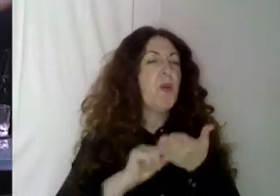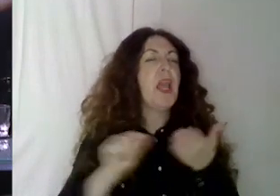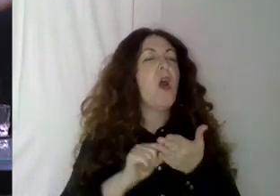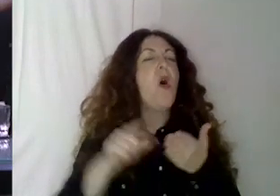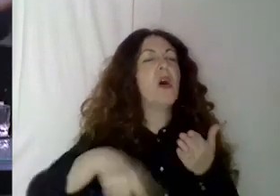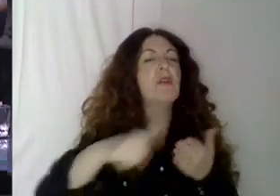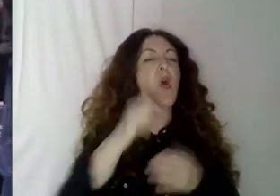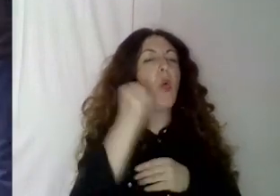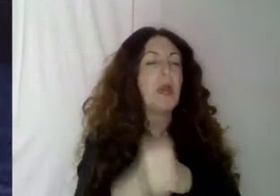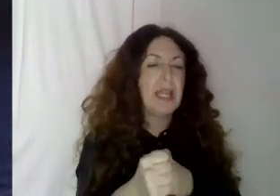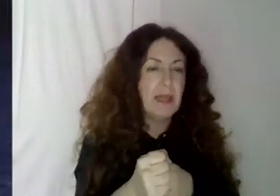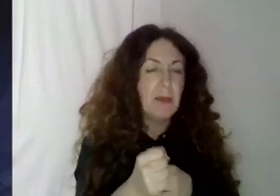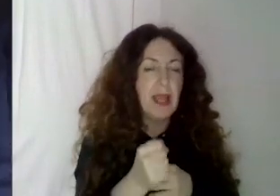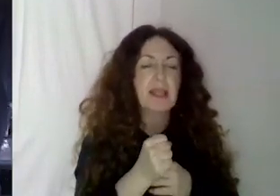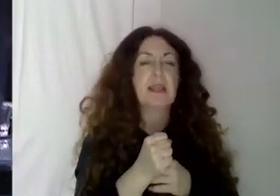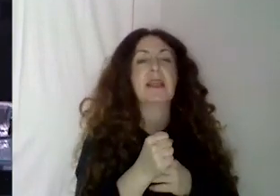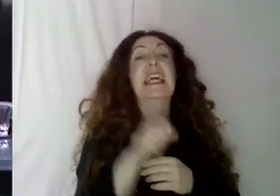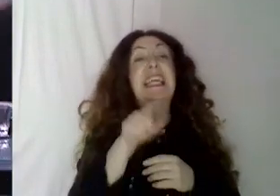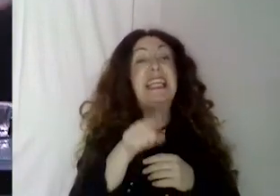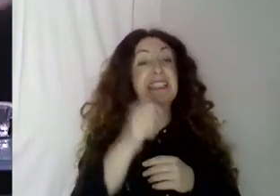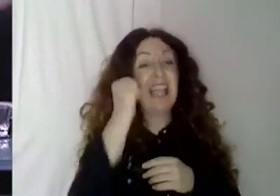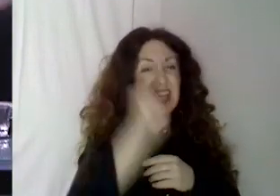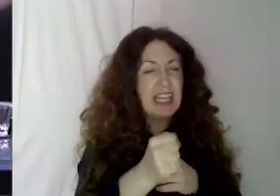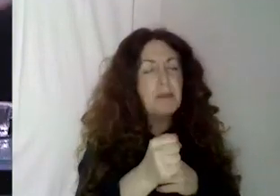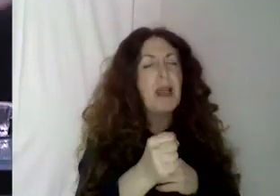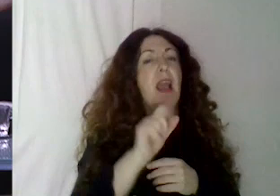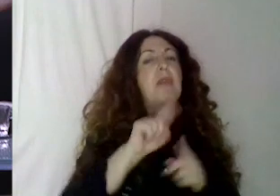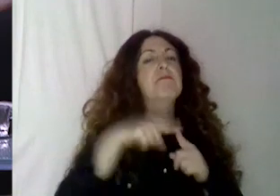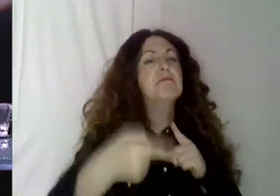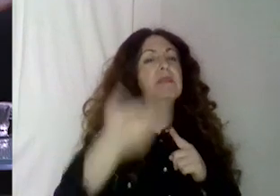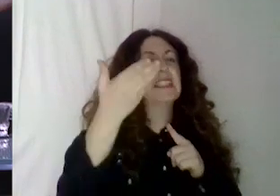Hablando de riesgos y de cosas. De riesgos